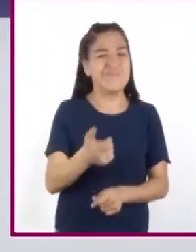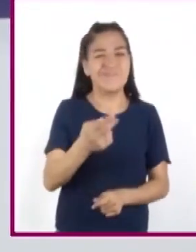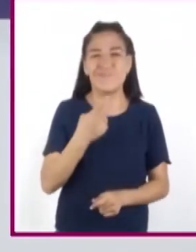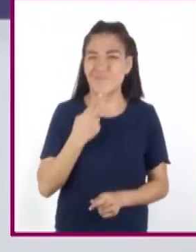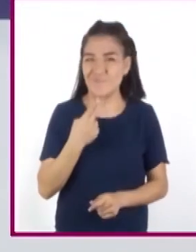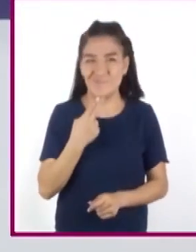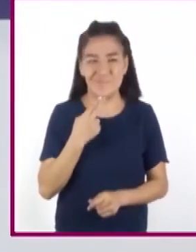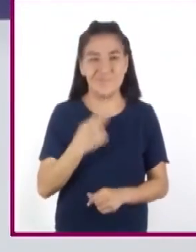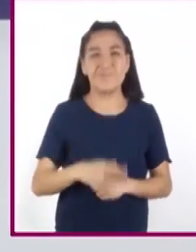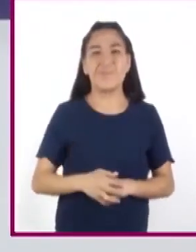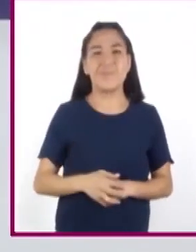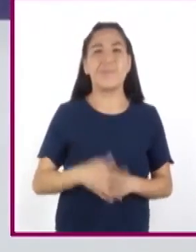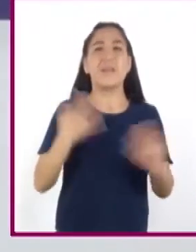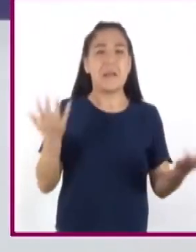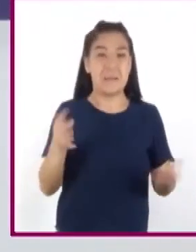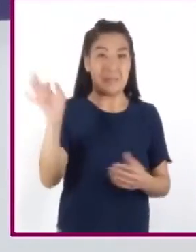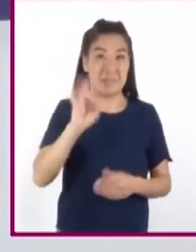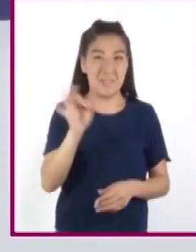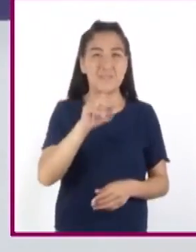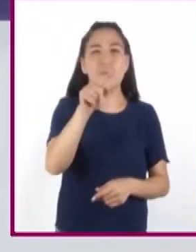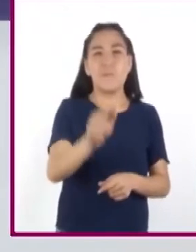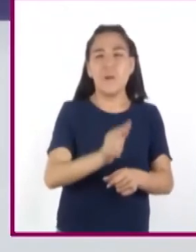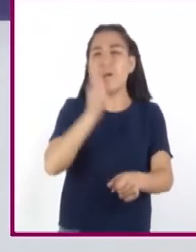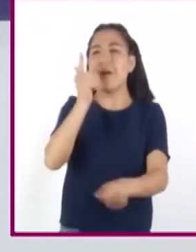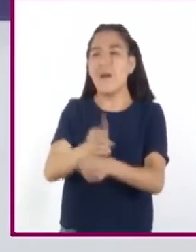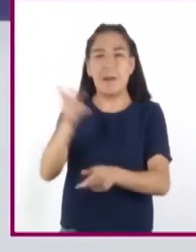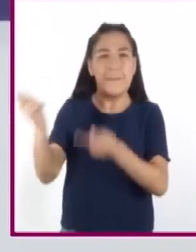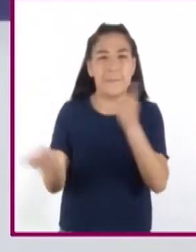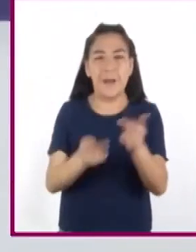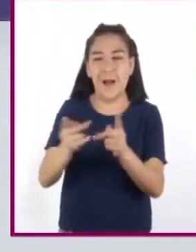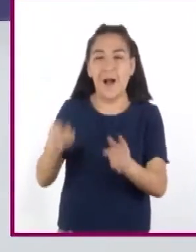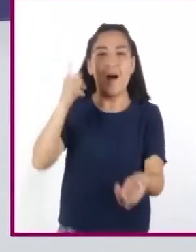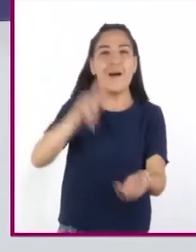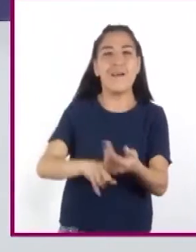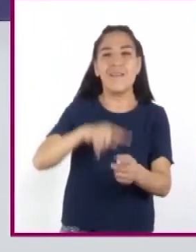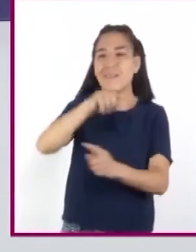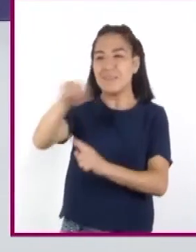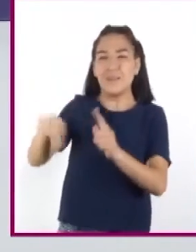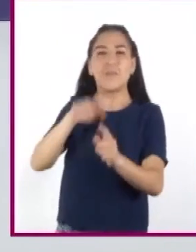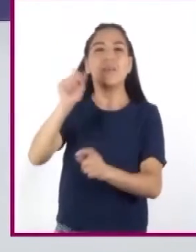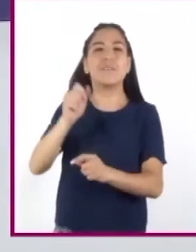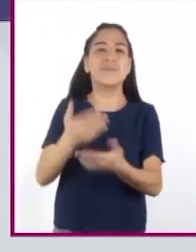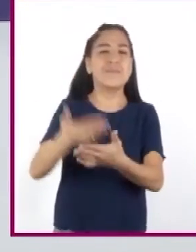Quizá descubramos que los que nos rodean tienen un horizonte